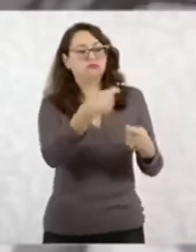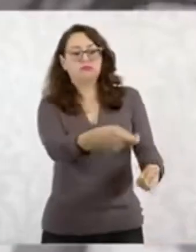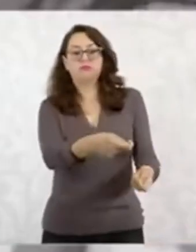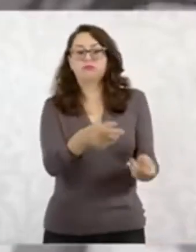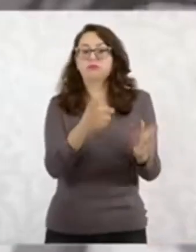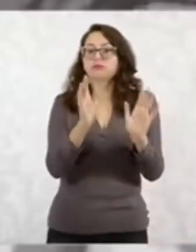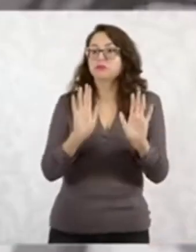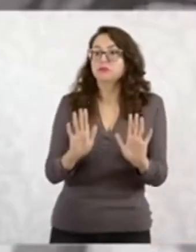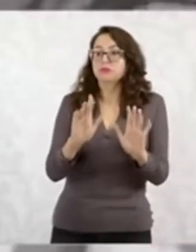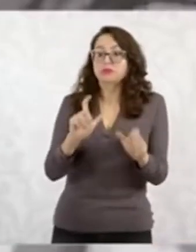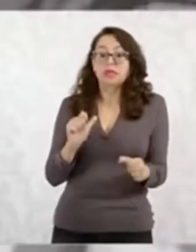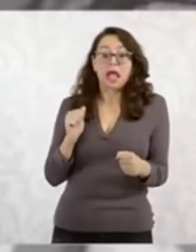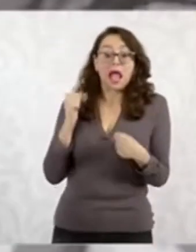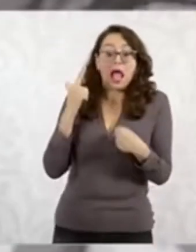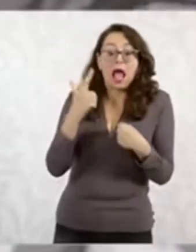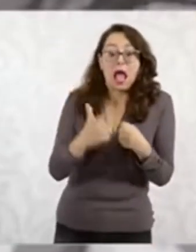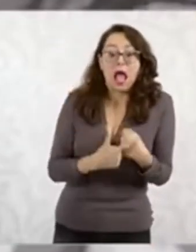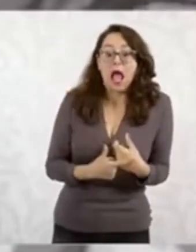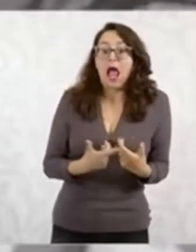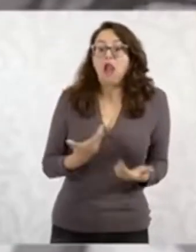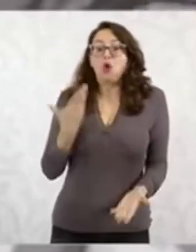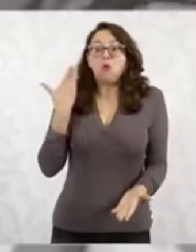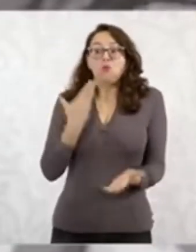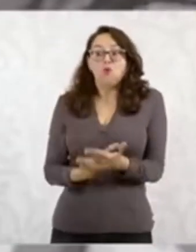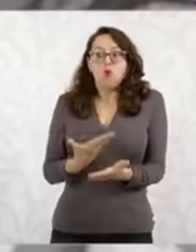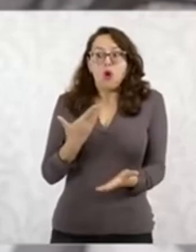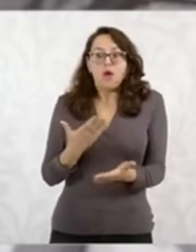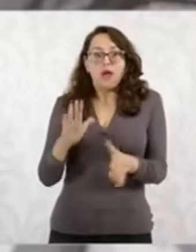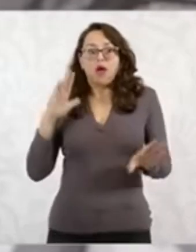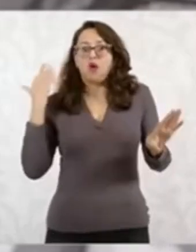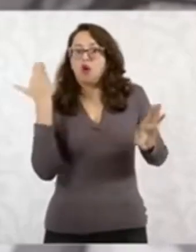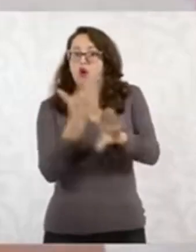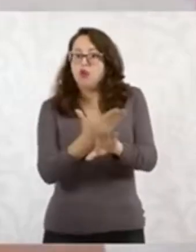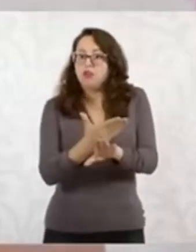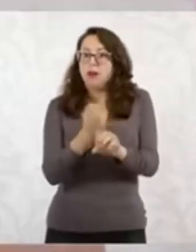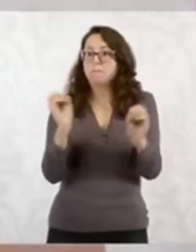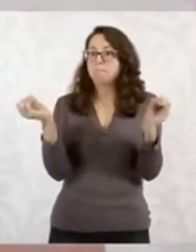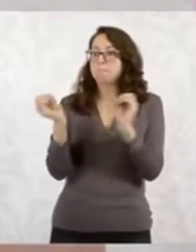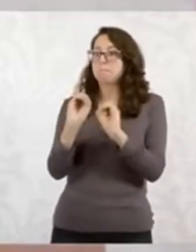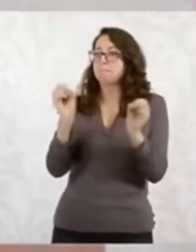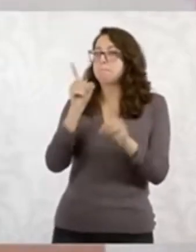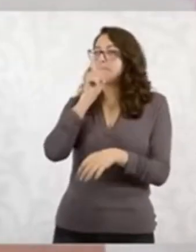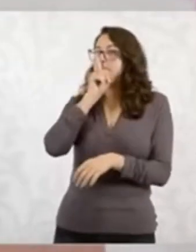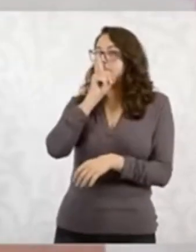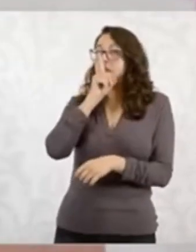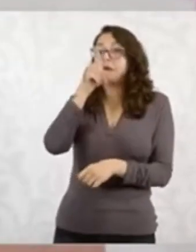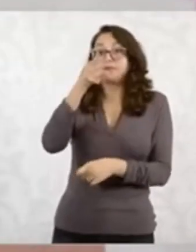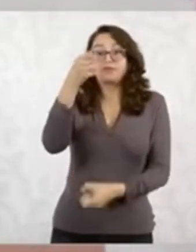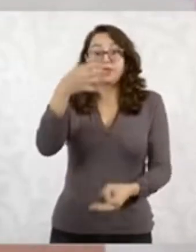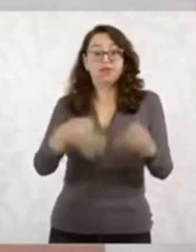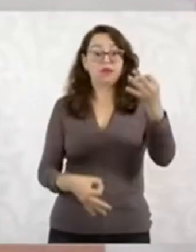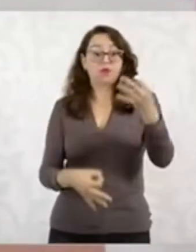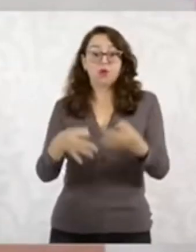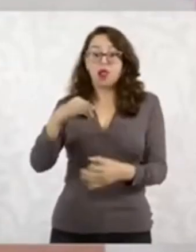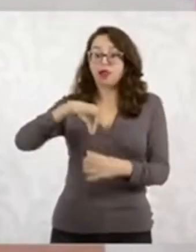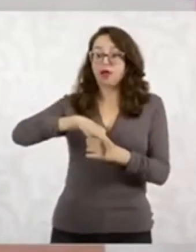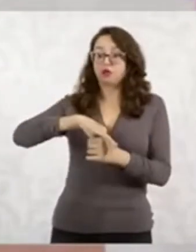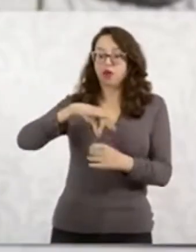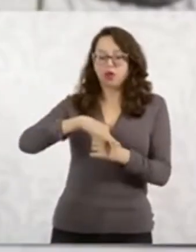y no hubo ninguna prueba que se presentara que evaluara el Tribunal Electoral